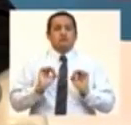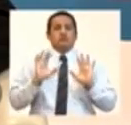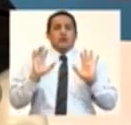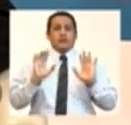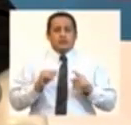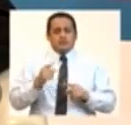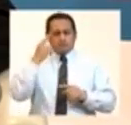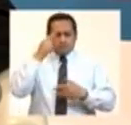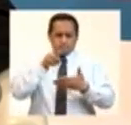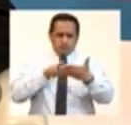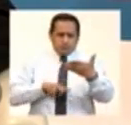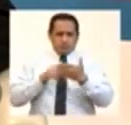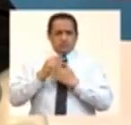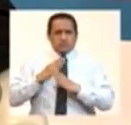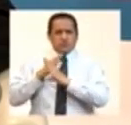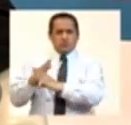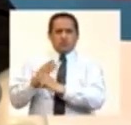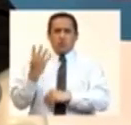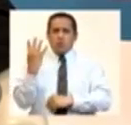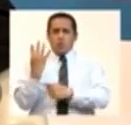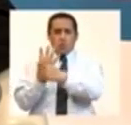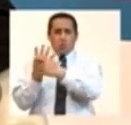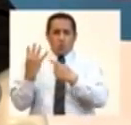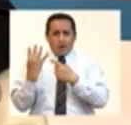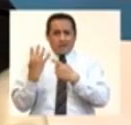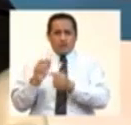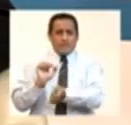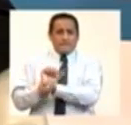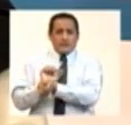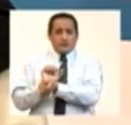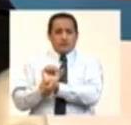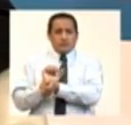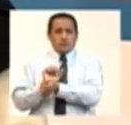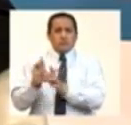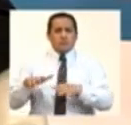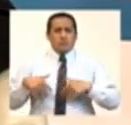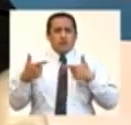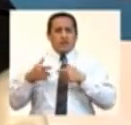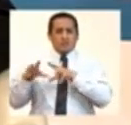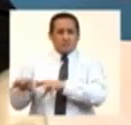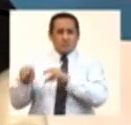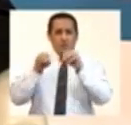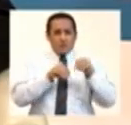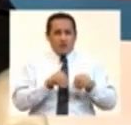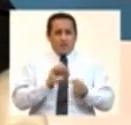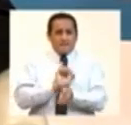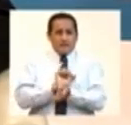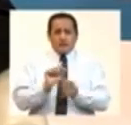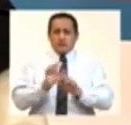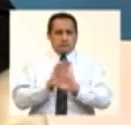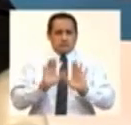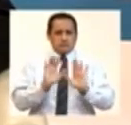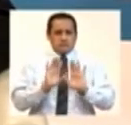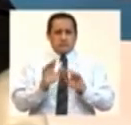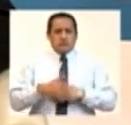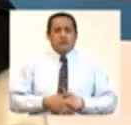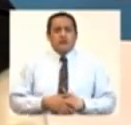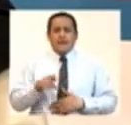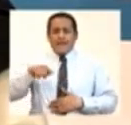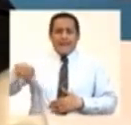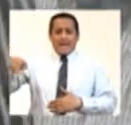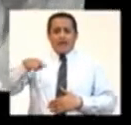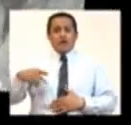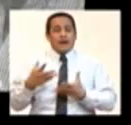impidió que estos 4 sentenciados por terrorismo puedan ser trasladados a un penal ordinario. Lo que